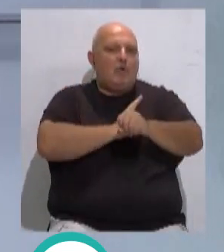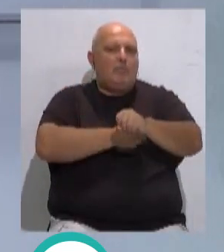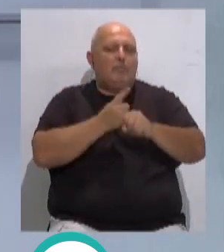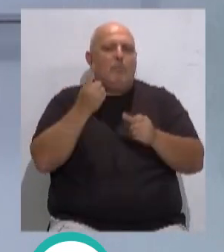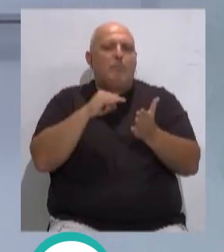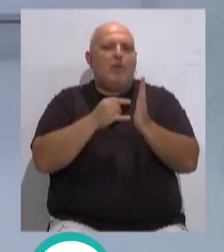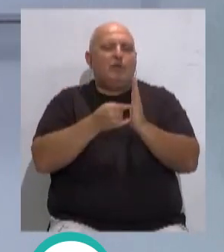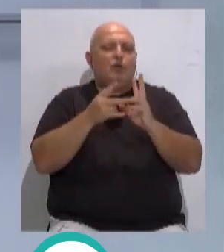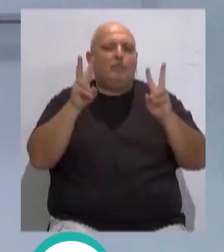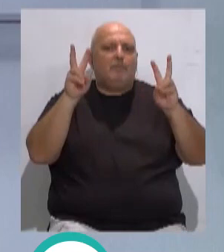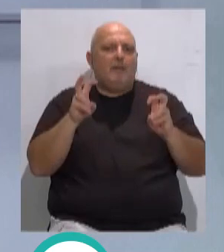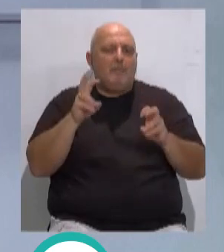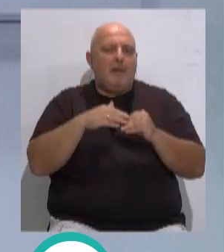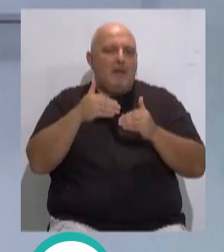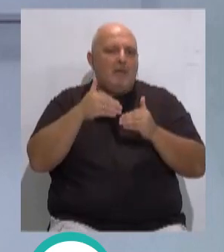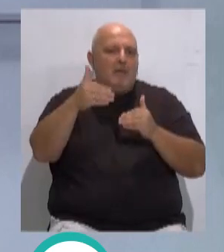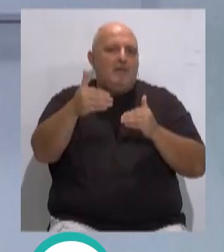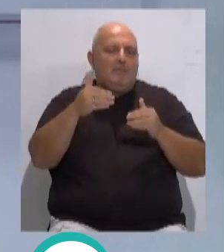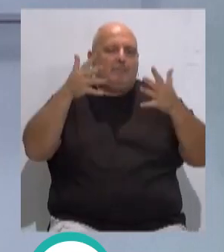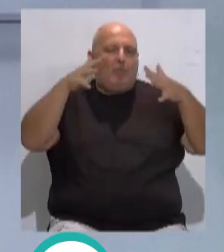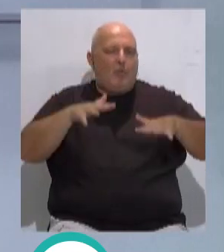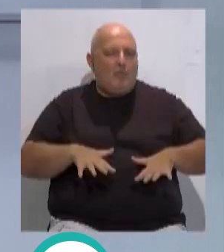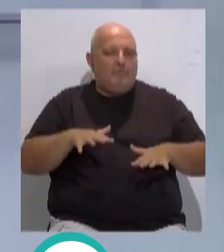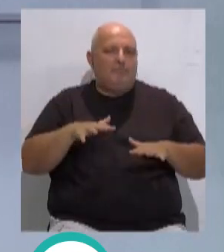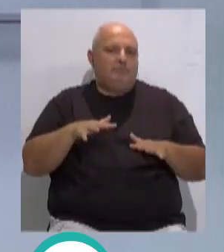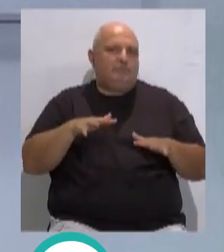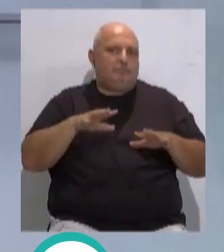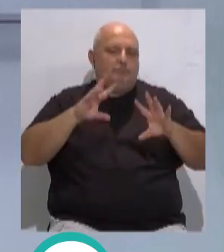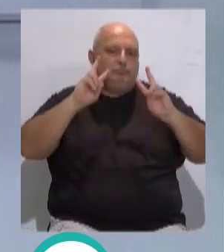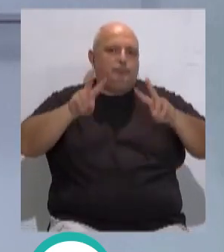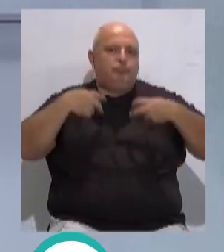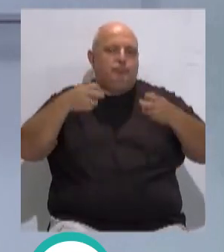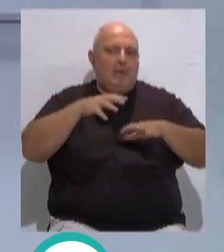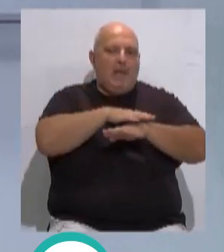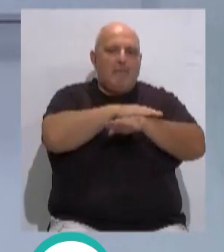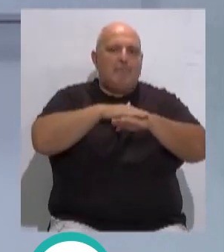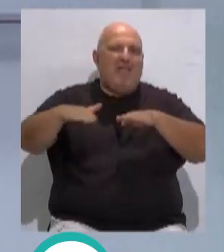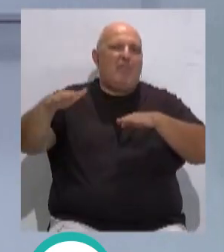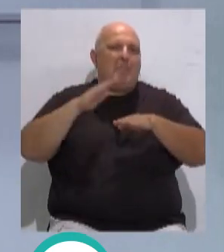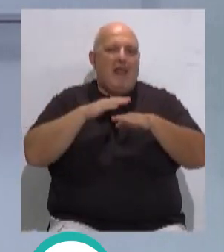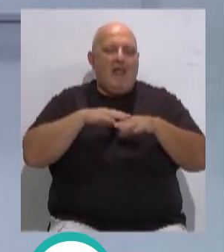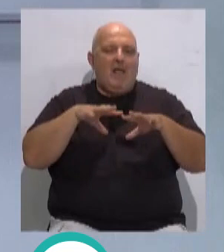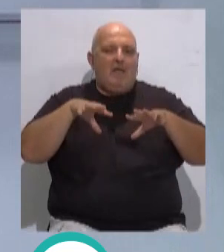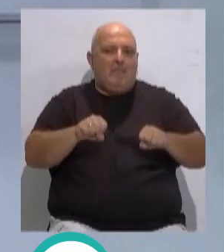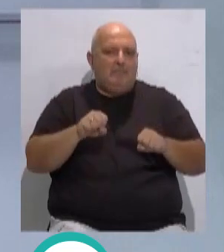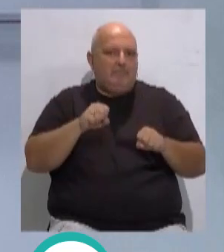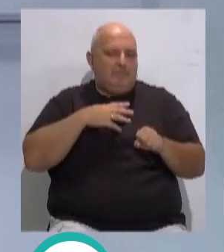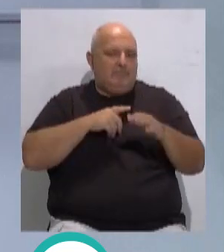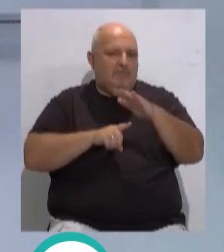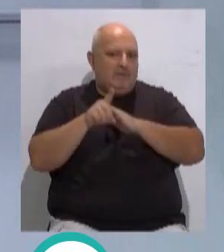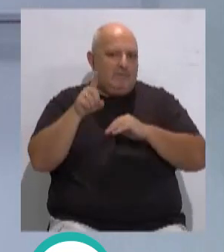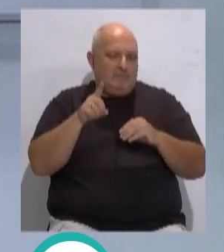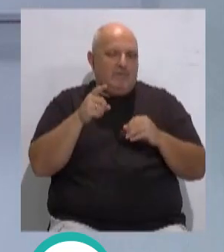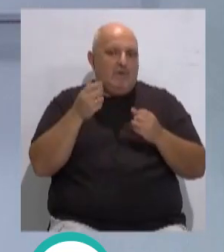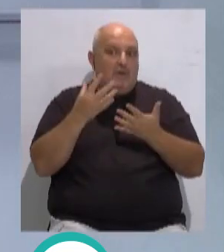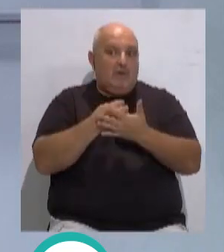presentado el proyecto para la próxima demolición y el condicionamiento de los espacios previo al desarrollo del